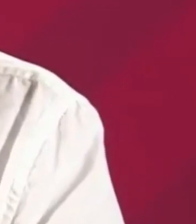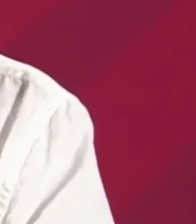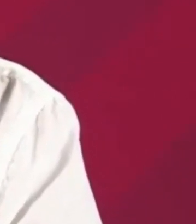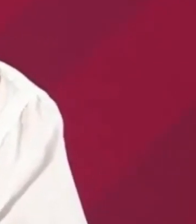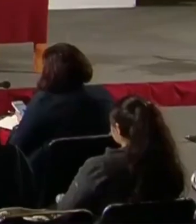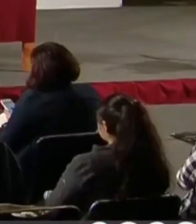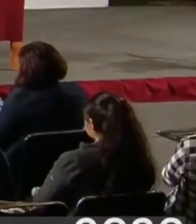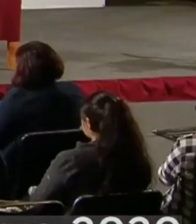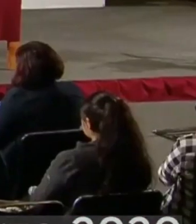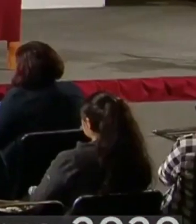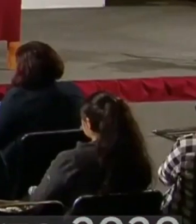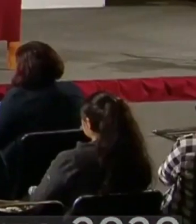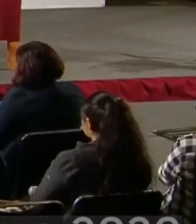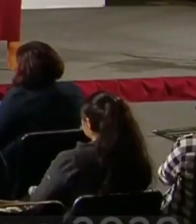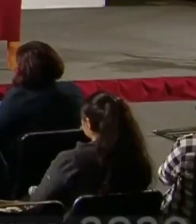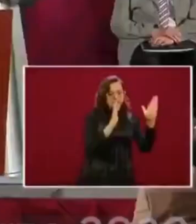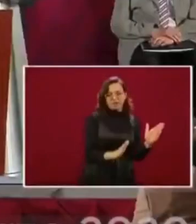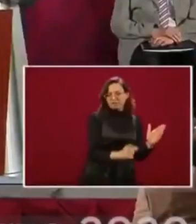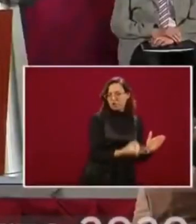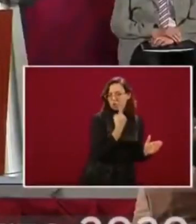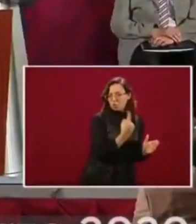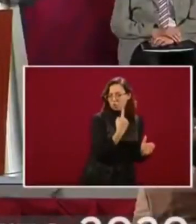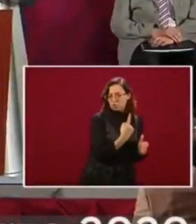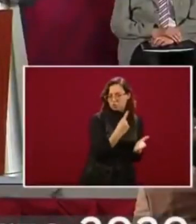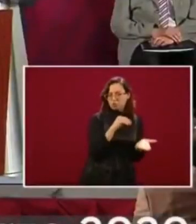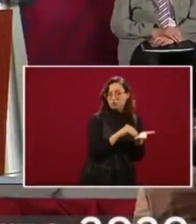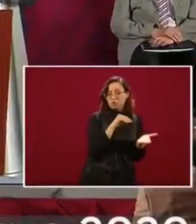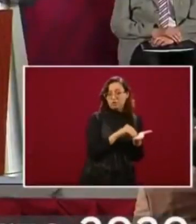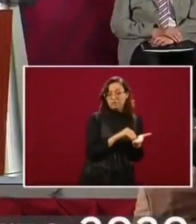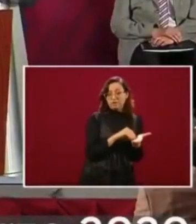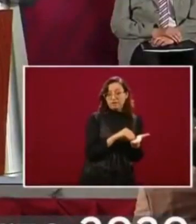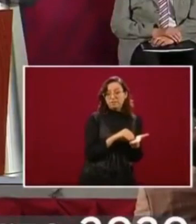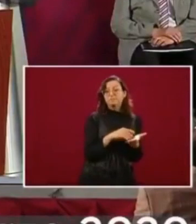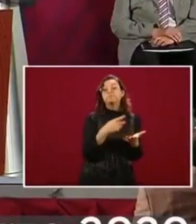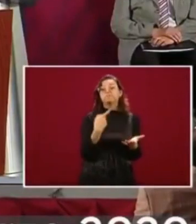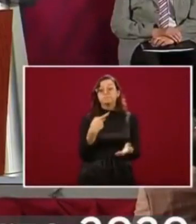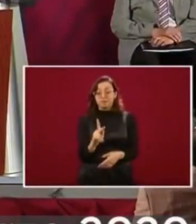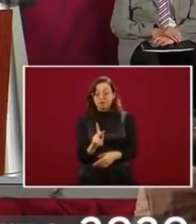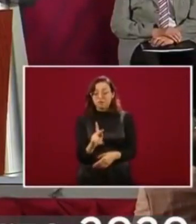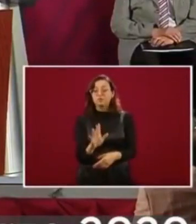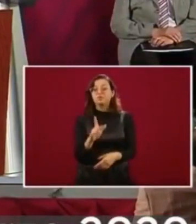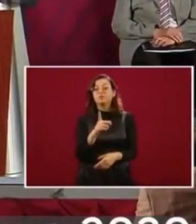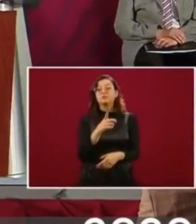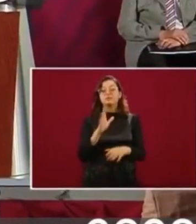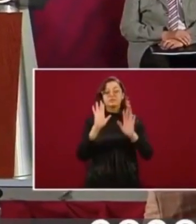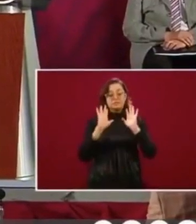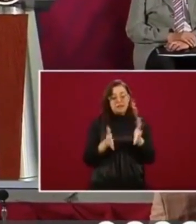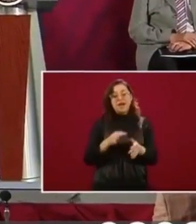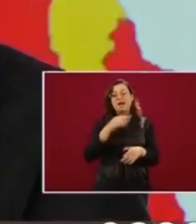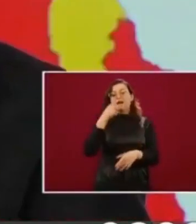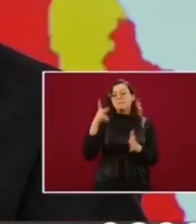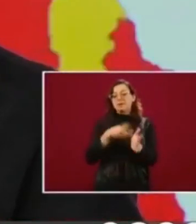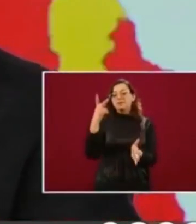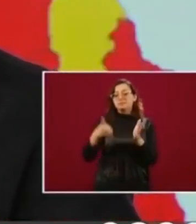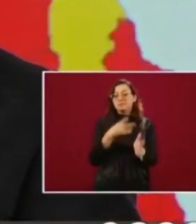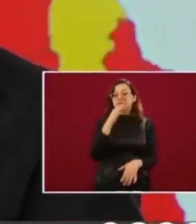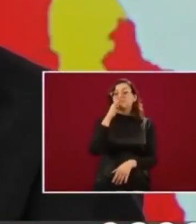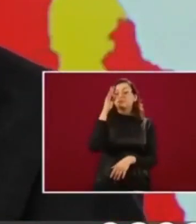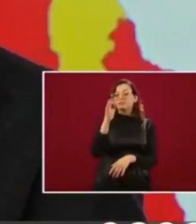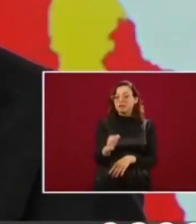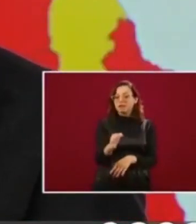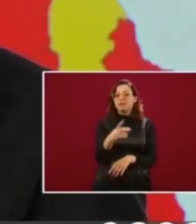y cada una de las fases. Tenemos que estar preparados para una epidemia larga, lo hemos dicho en repetidas ocasiones. Todos los